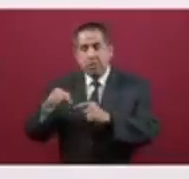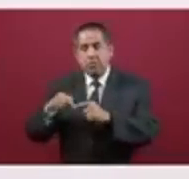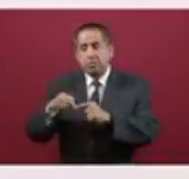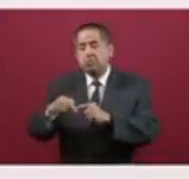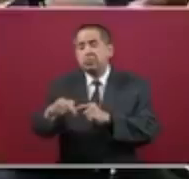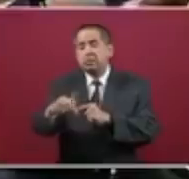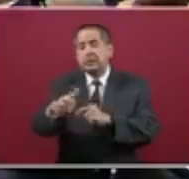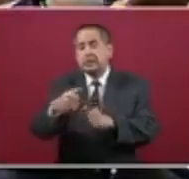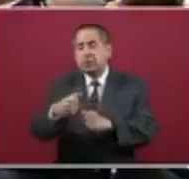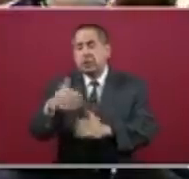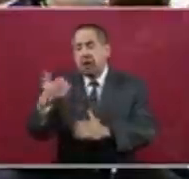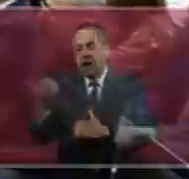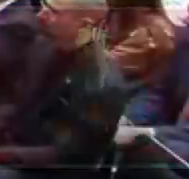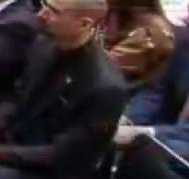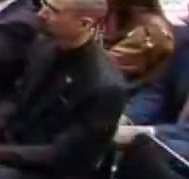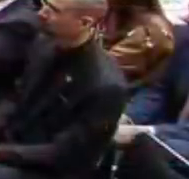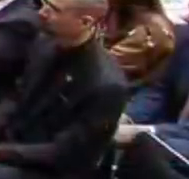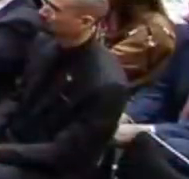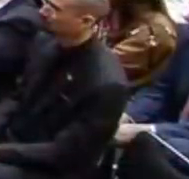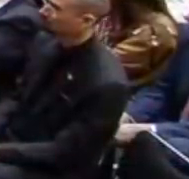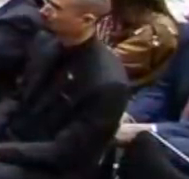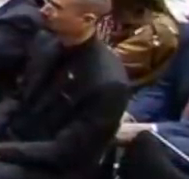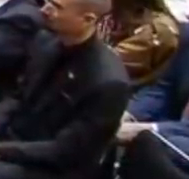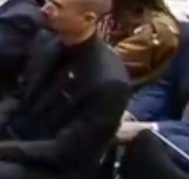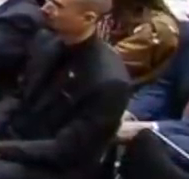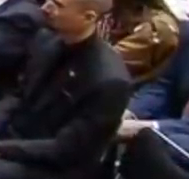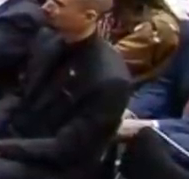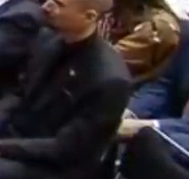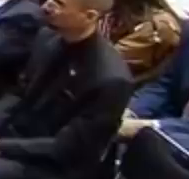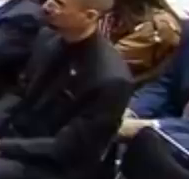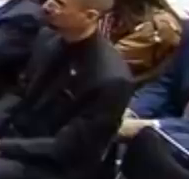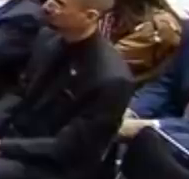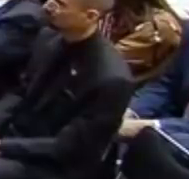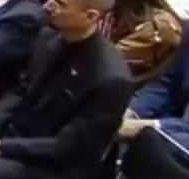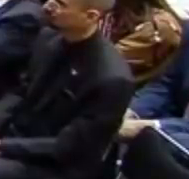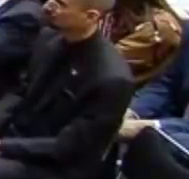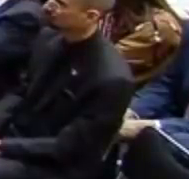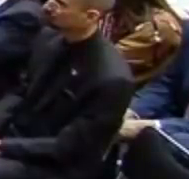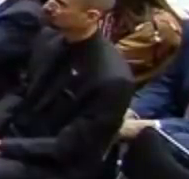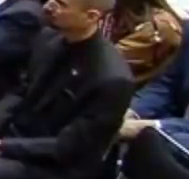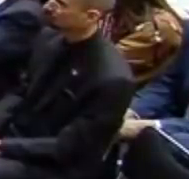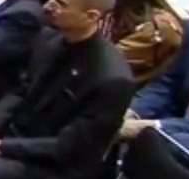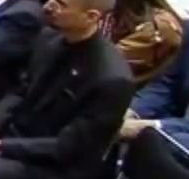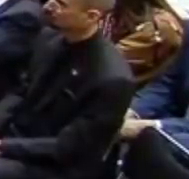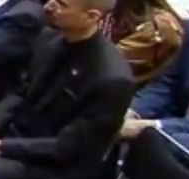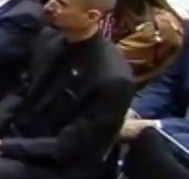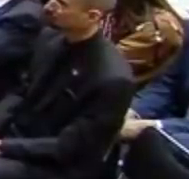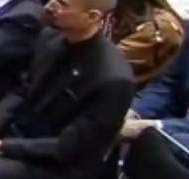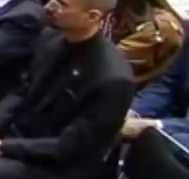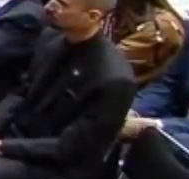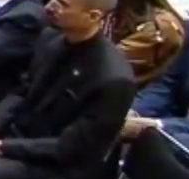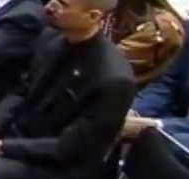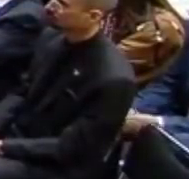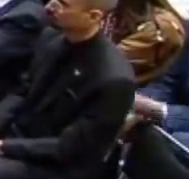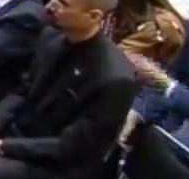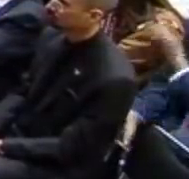sexenio otro ejemplo el tren en guadalajara